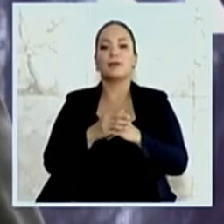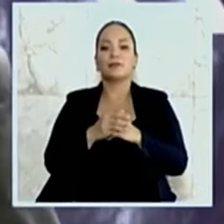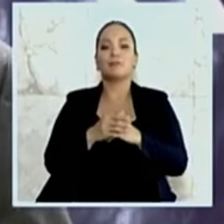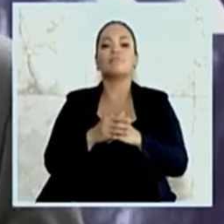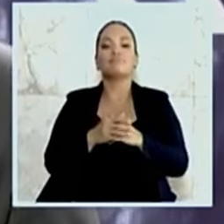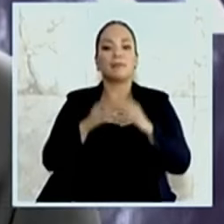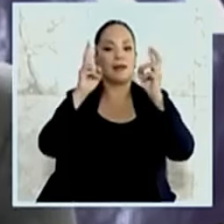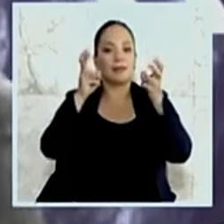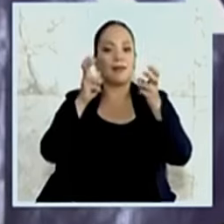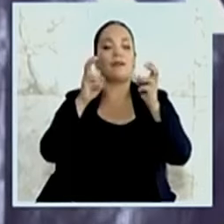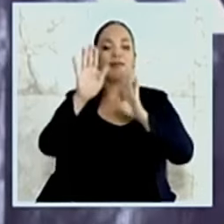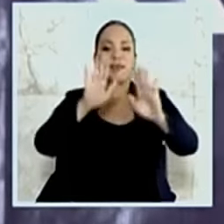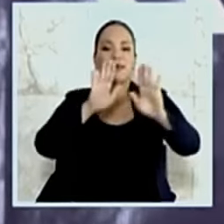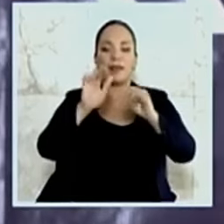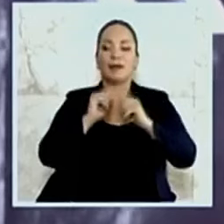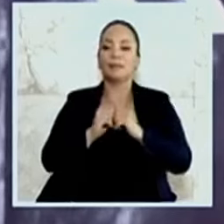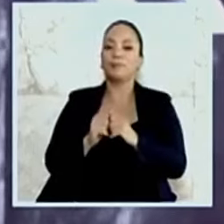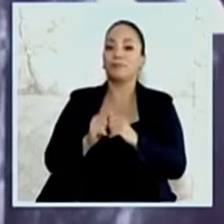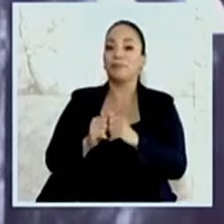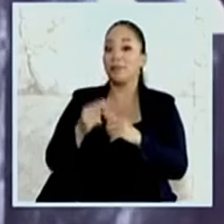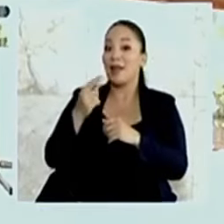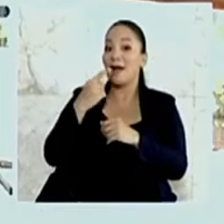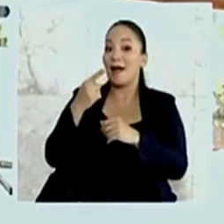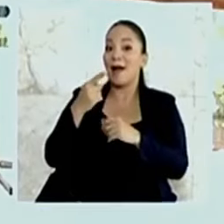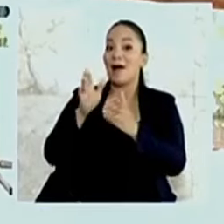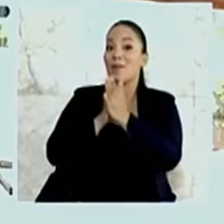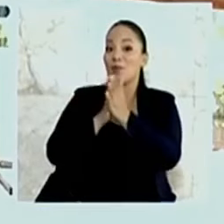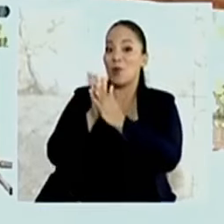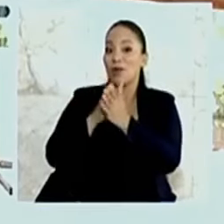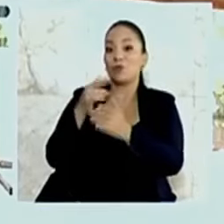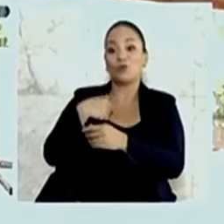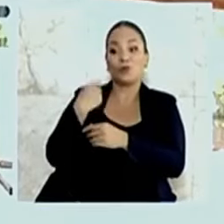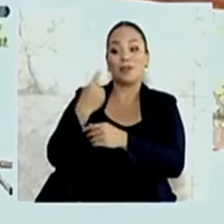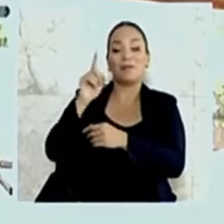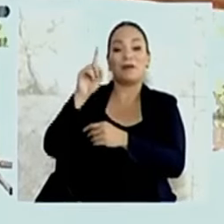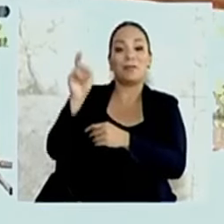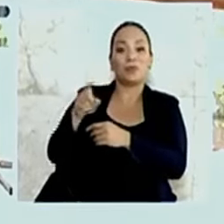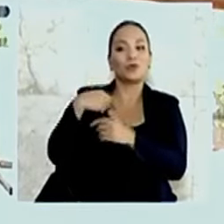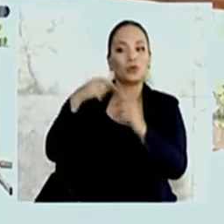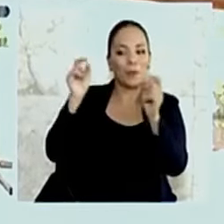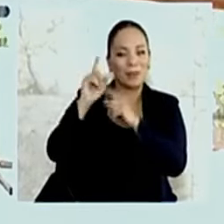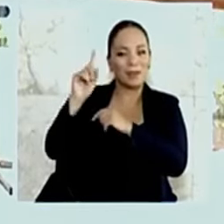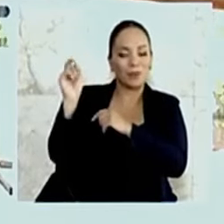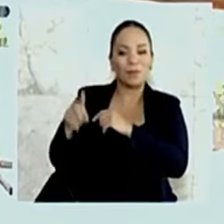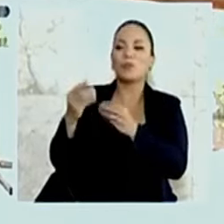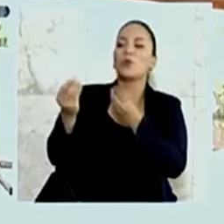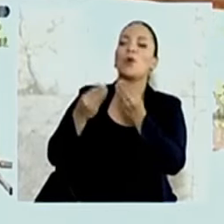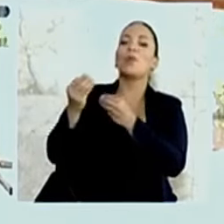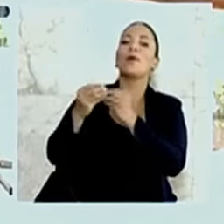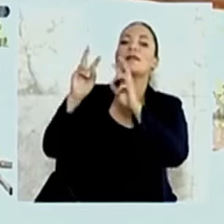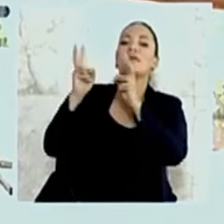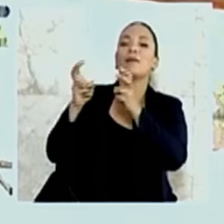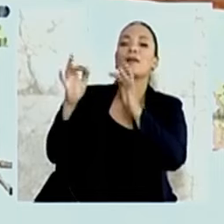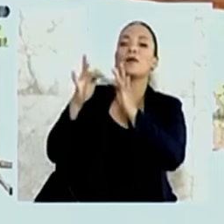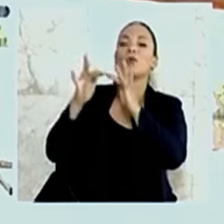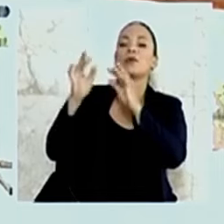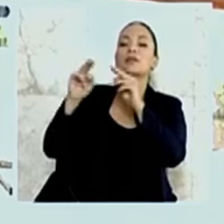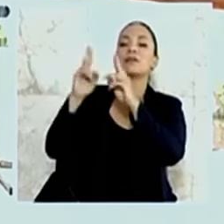llevarle a Costa Rica estos proyectos de digitalización y de incorporación de los estudiantes en la carrera